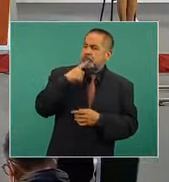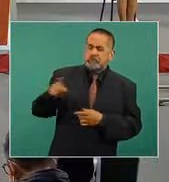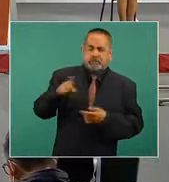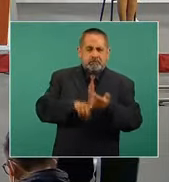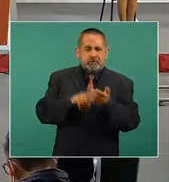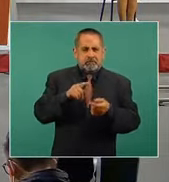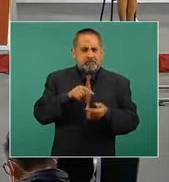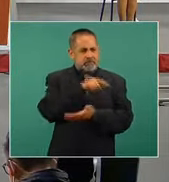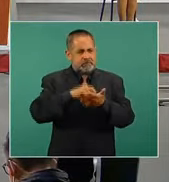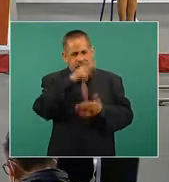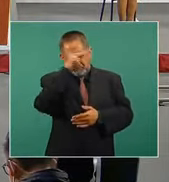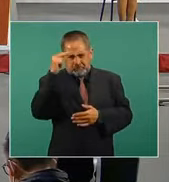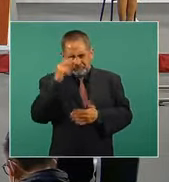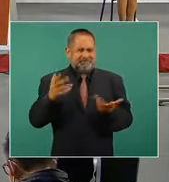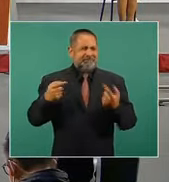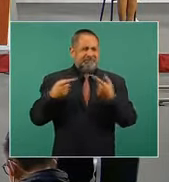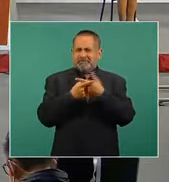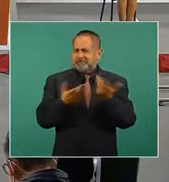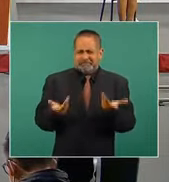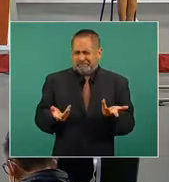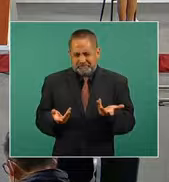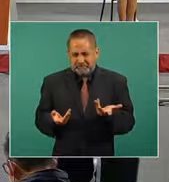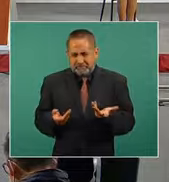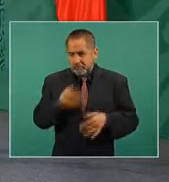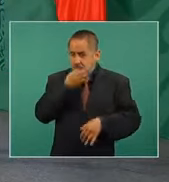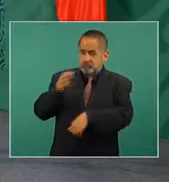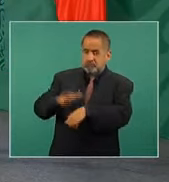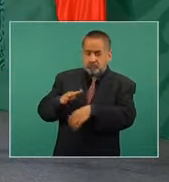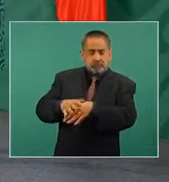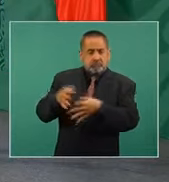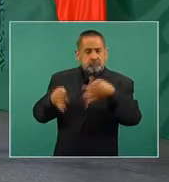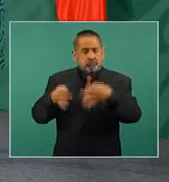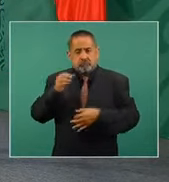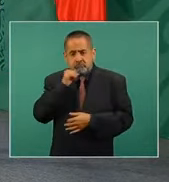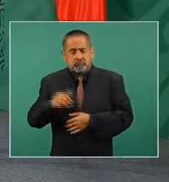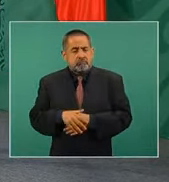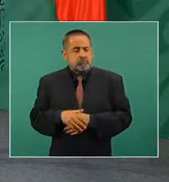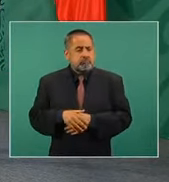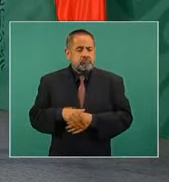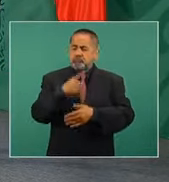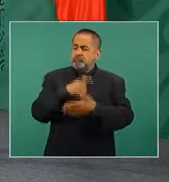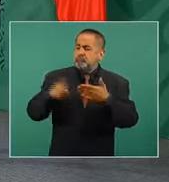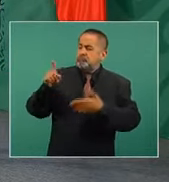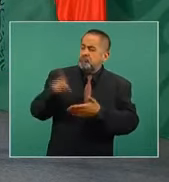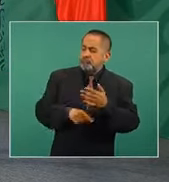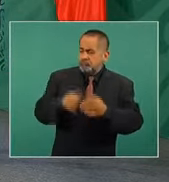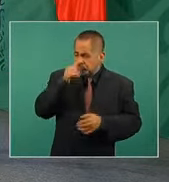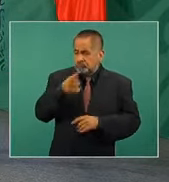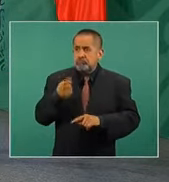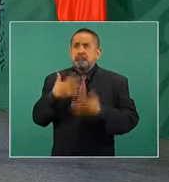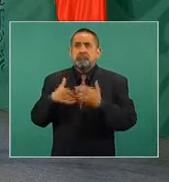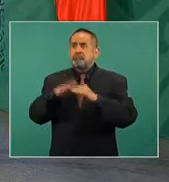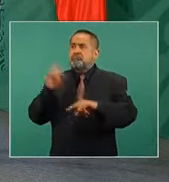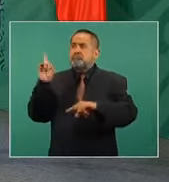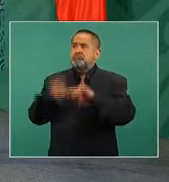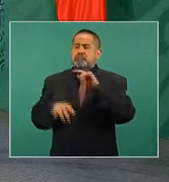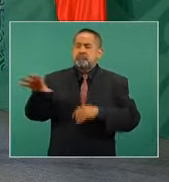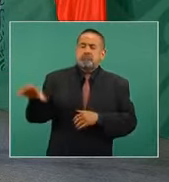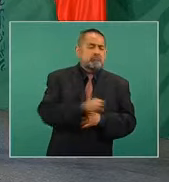y luego ni siquiera se les avisaba del juicio y se les declaraba en rebeldía y se les adjudicaba su casa y la gente sin